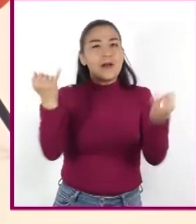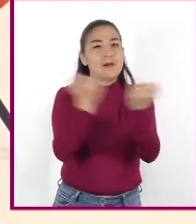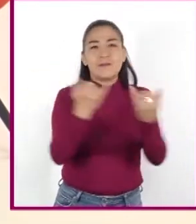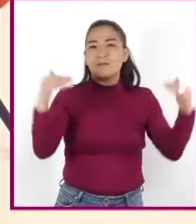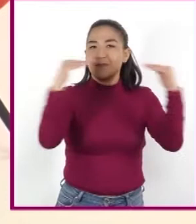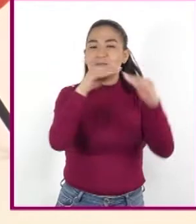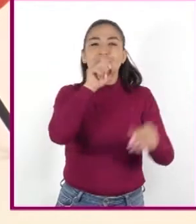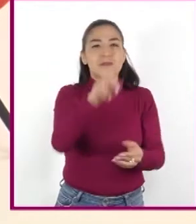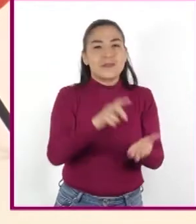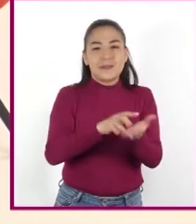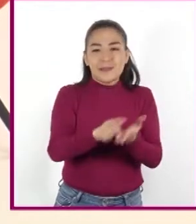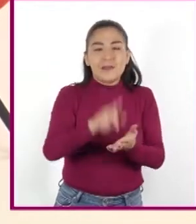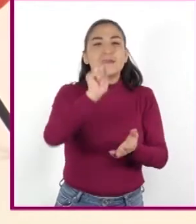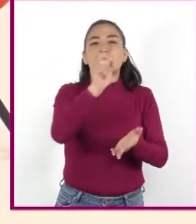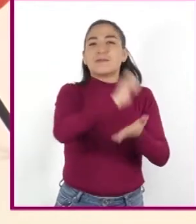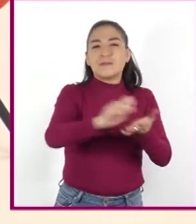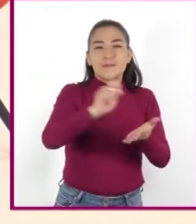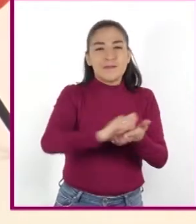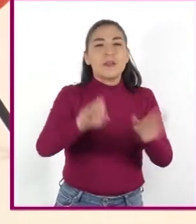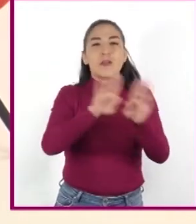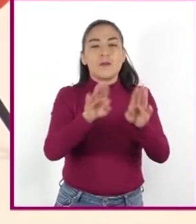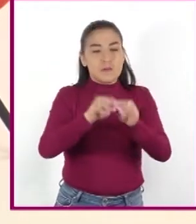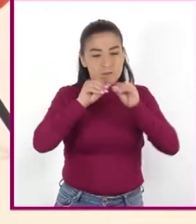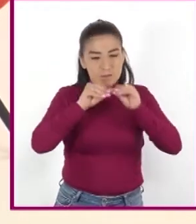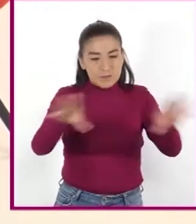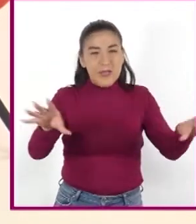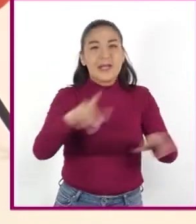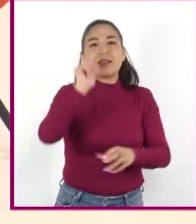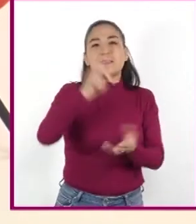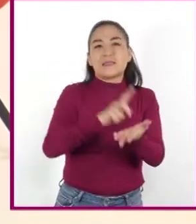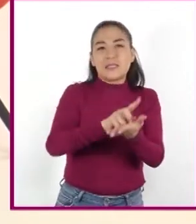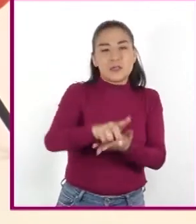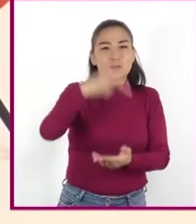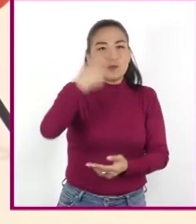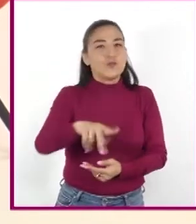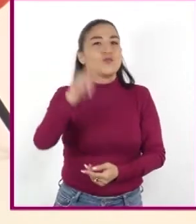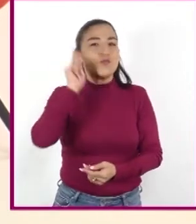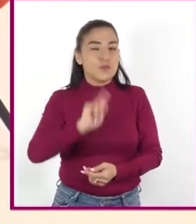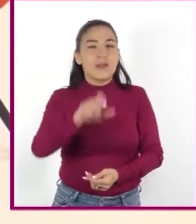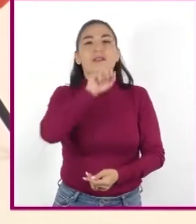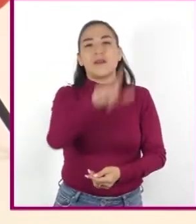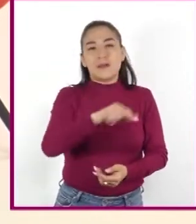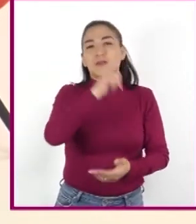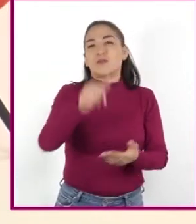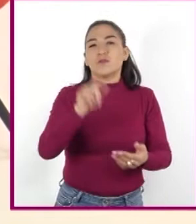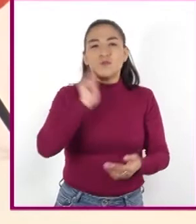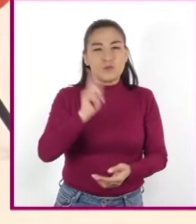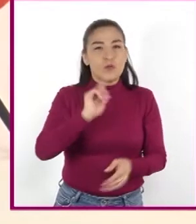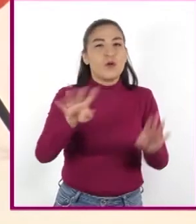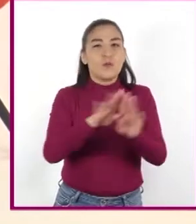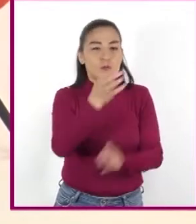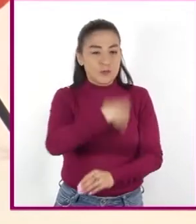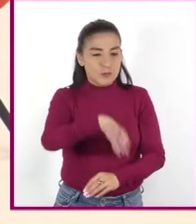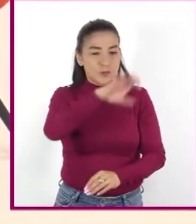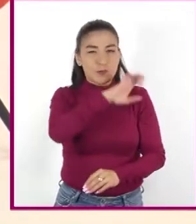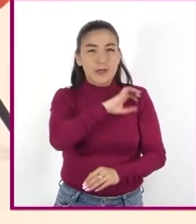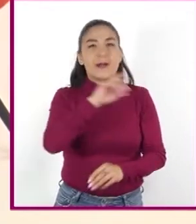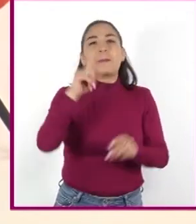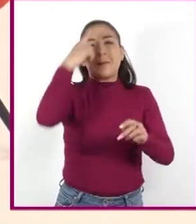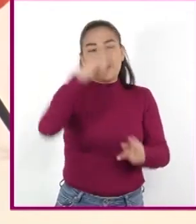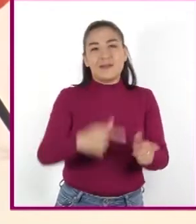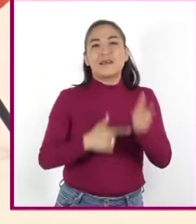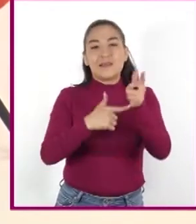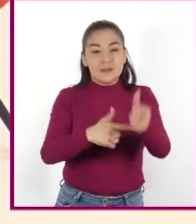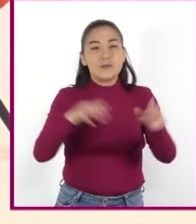derechos. Redactó la Declaración de los Derechos de la Mujer y la Ciudadana, documento precursor de la igualdad